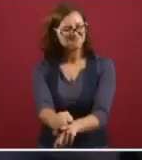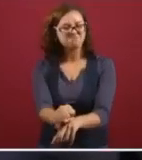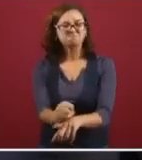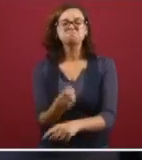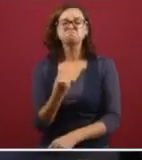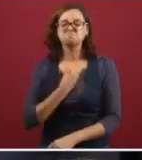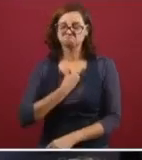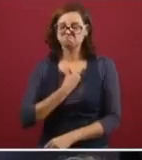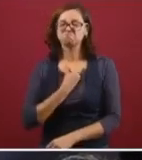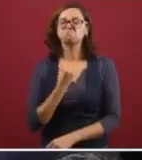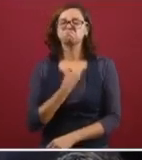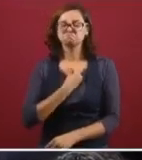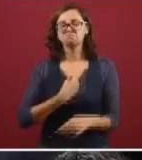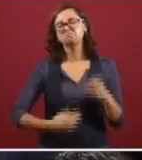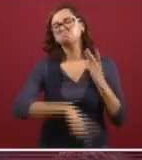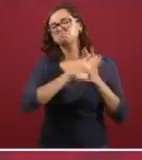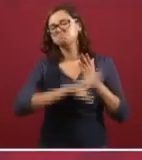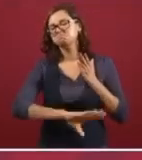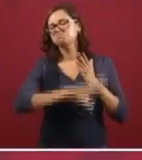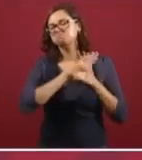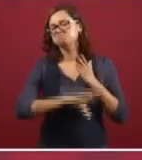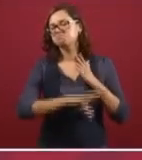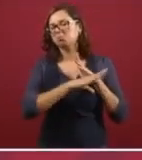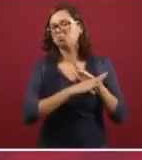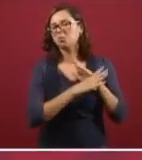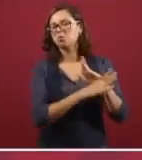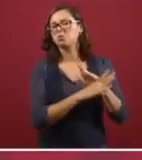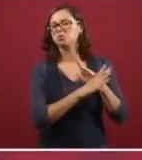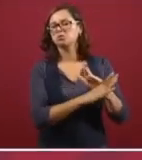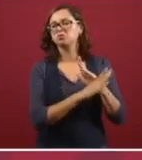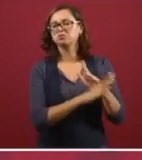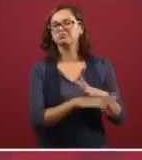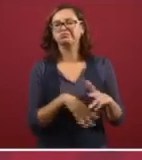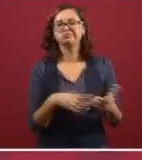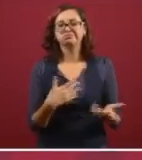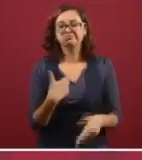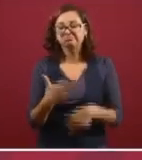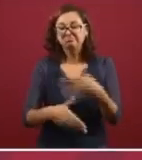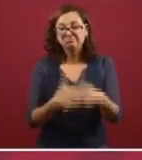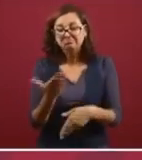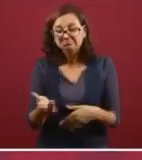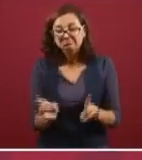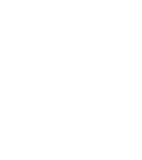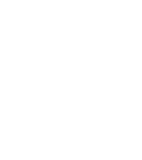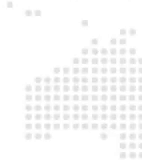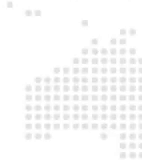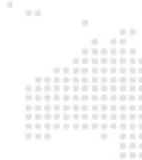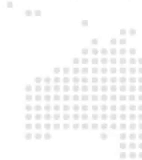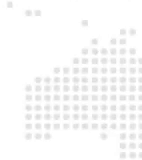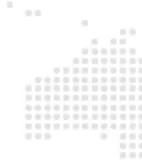resiste uno, no sucede nada, absolutamente.